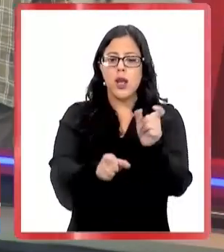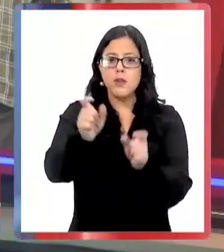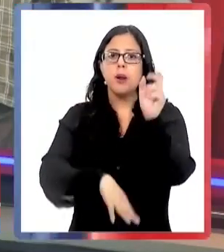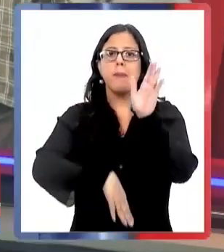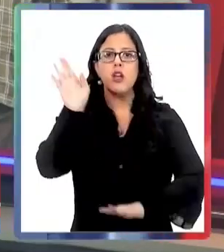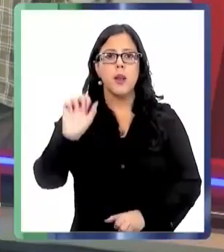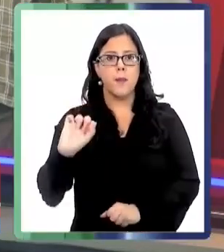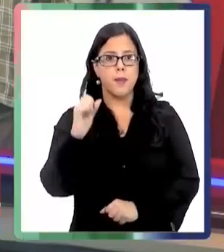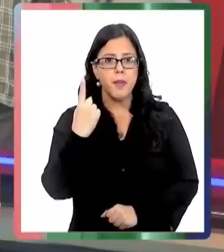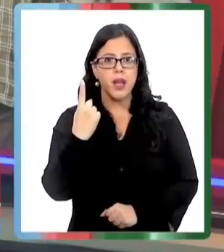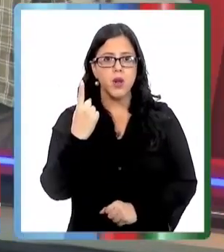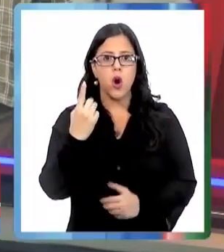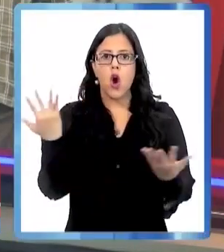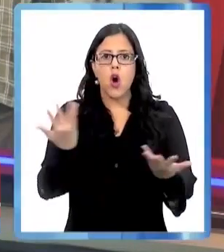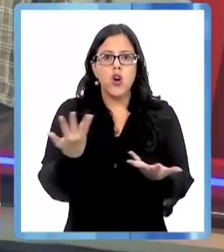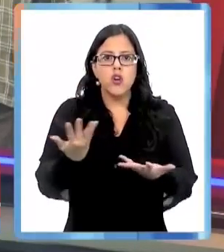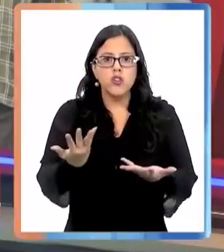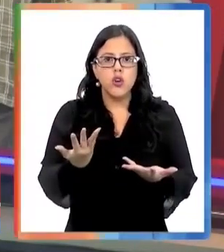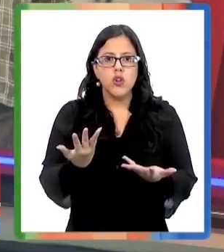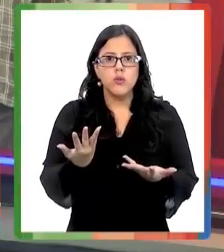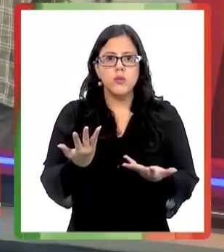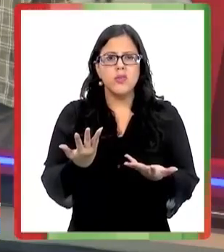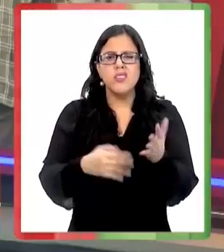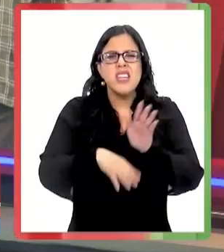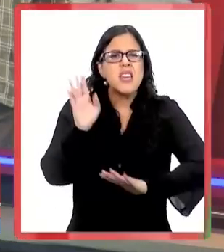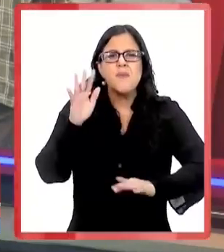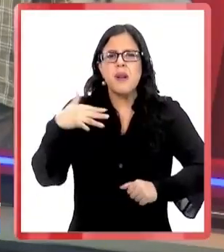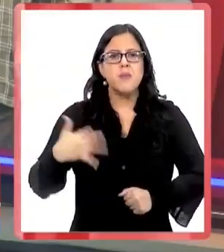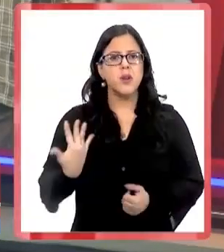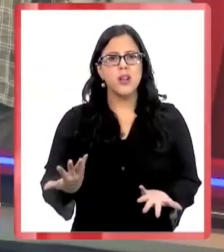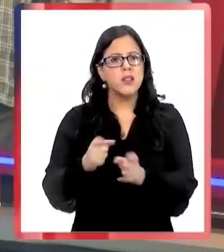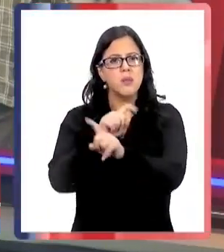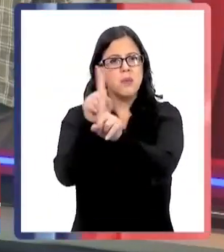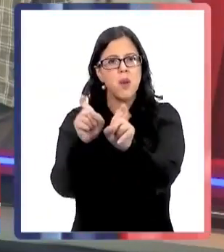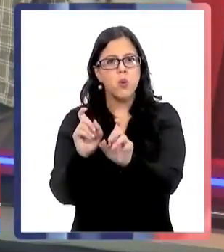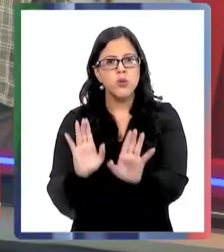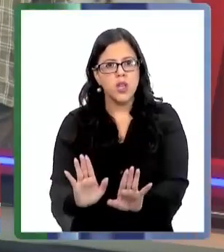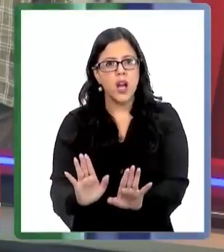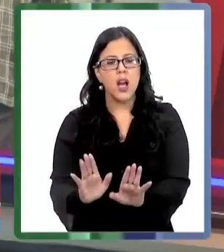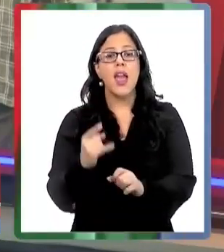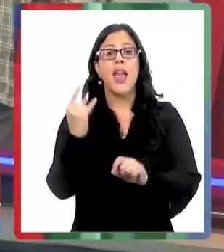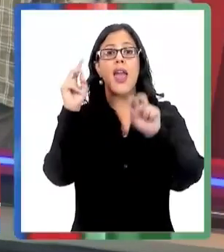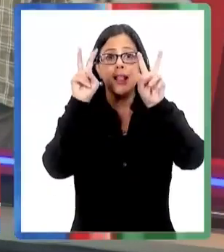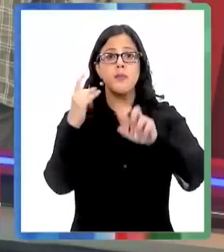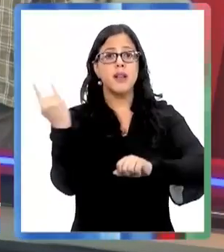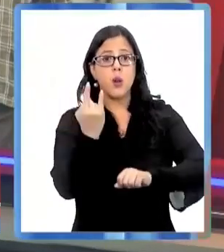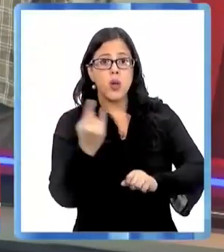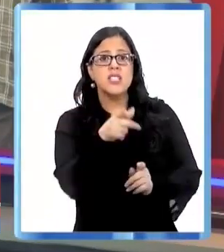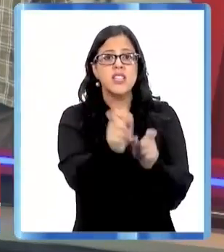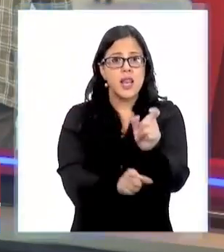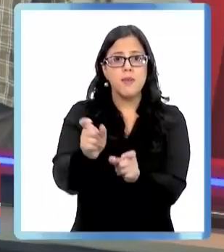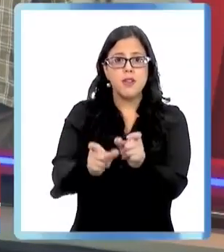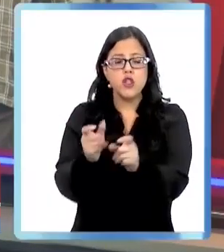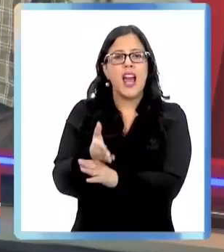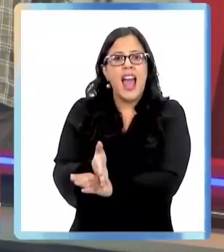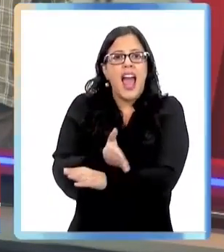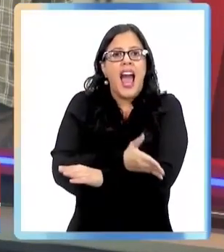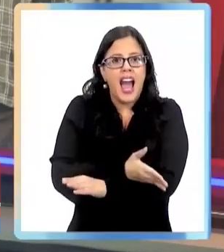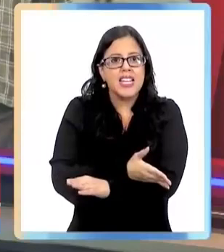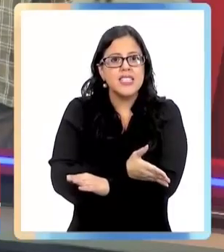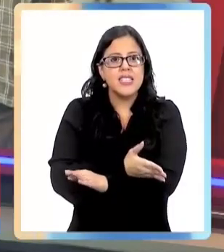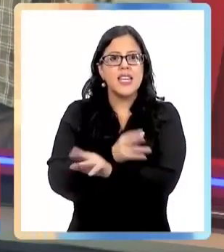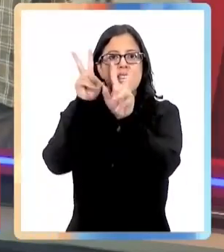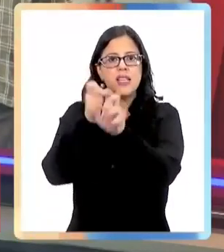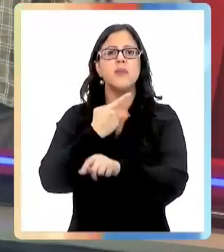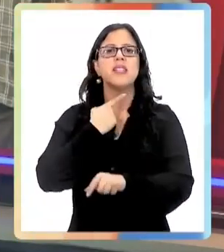Boric. Las personas mayores están primero. ¿Con qué cara? ¿Y qué es más importante?, preguntó. Las urgencias del pueblo